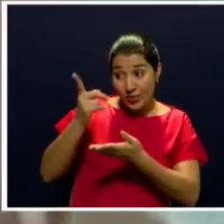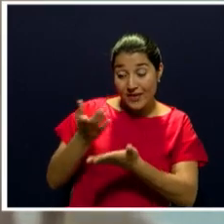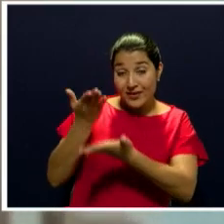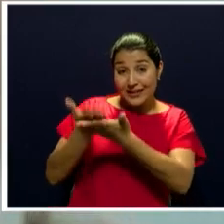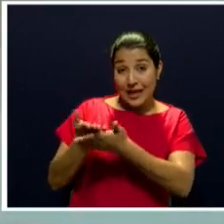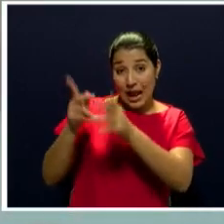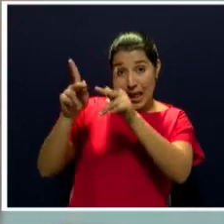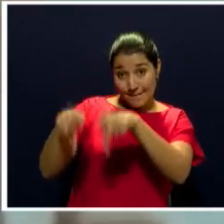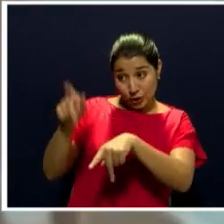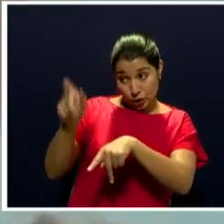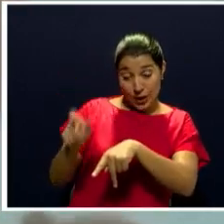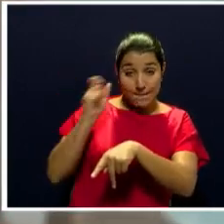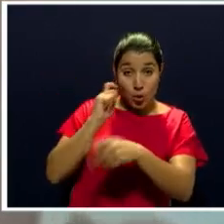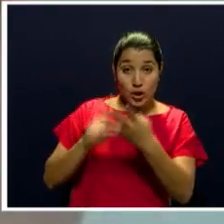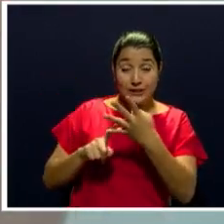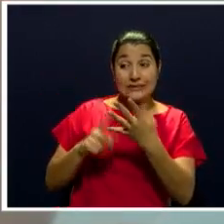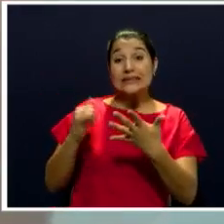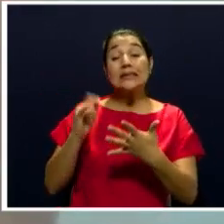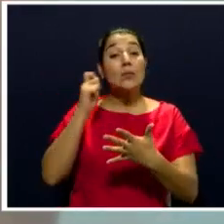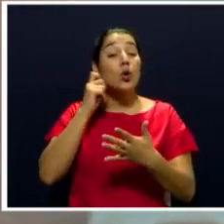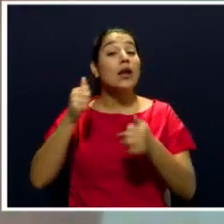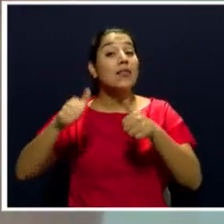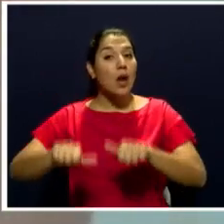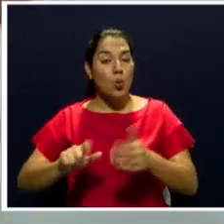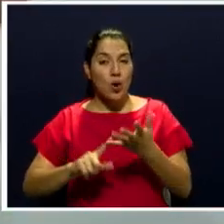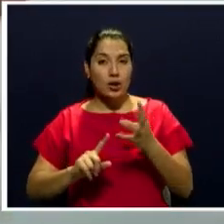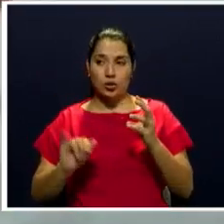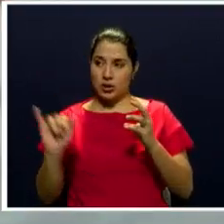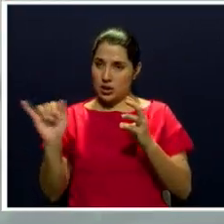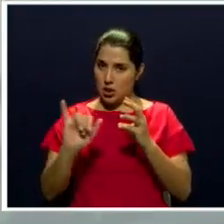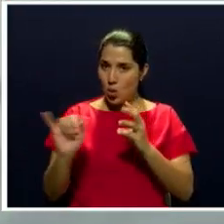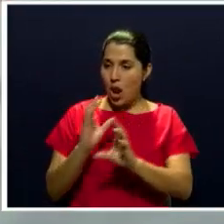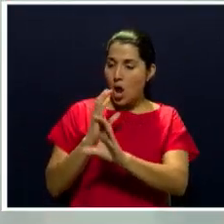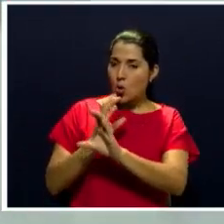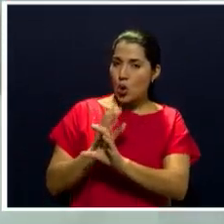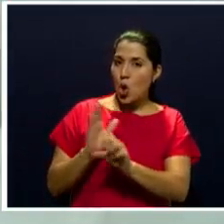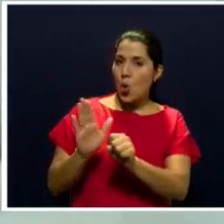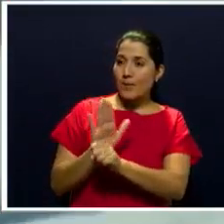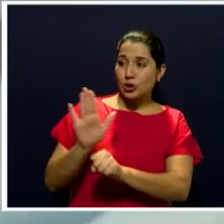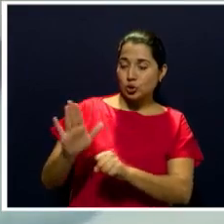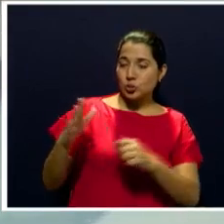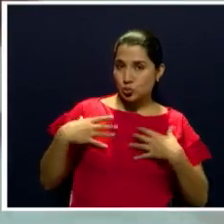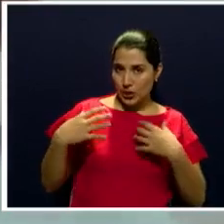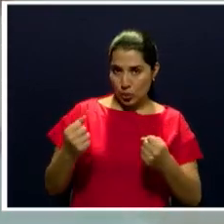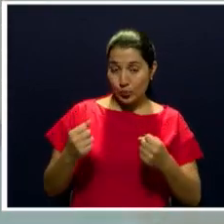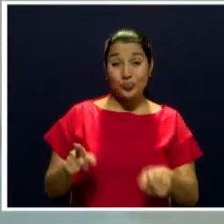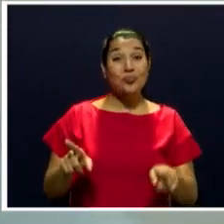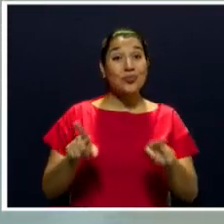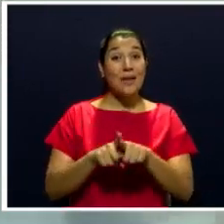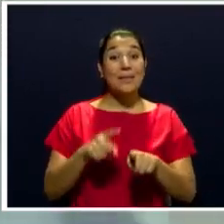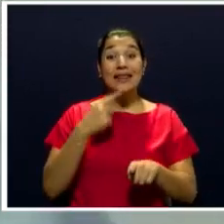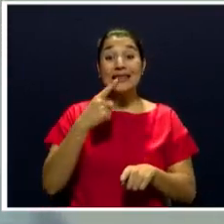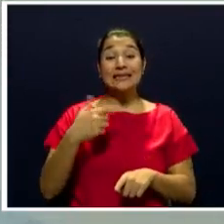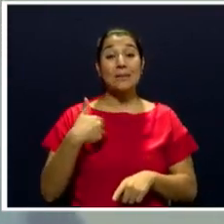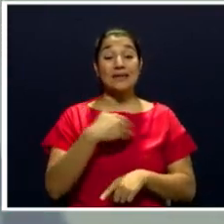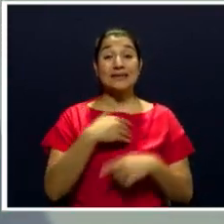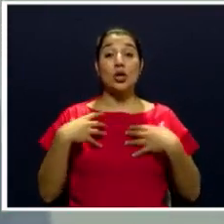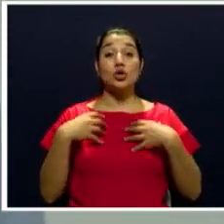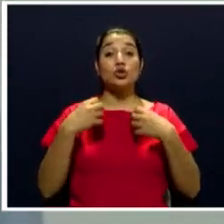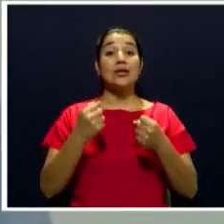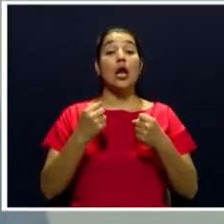consentimiento de la mujer, así como la atención integral que le garantice su salud y bienestar. Además, se establece que el Ministerio de Salud es